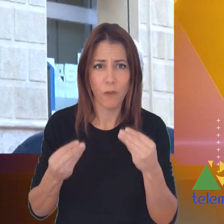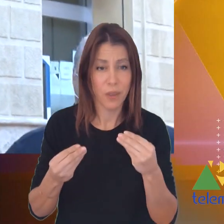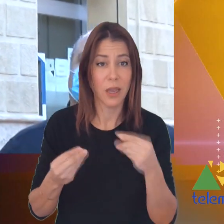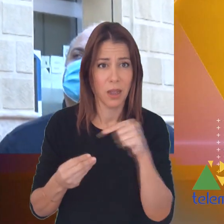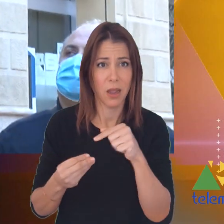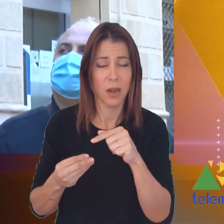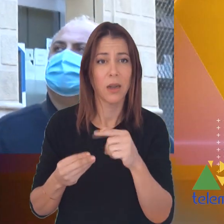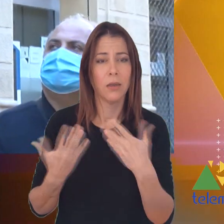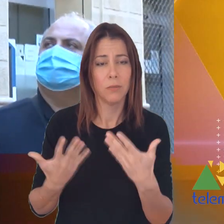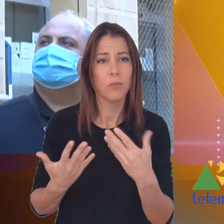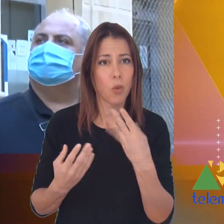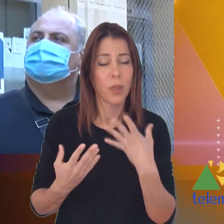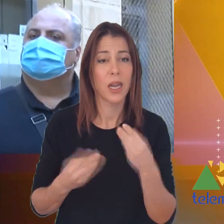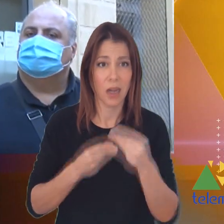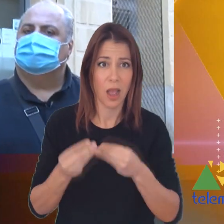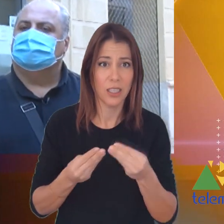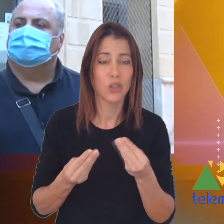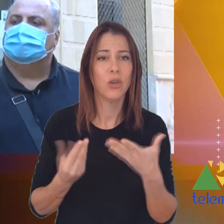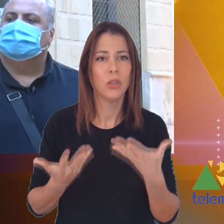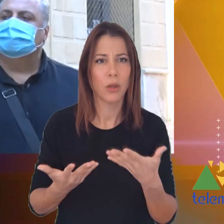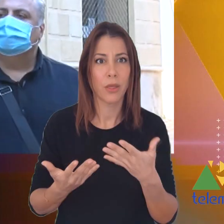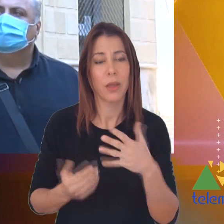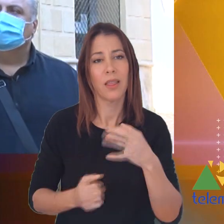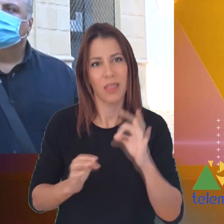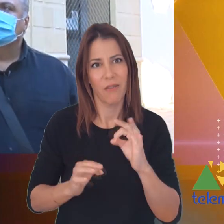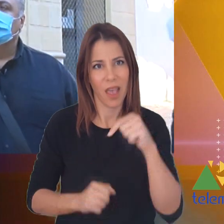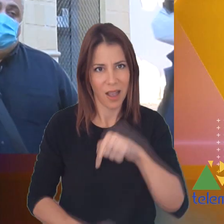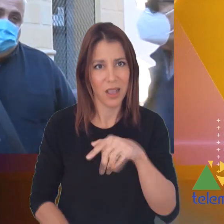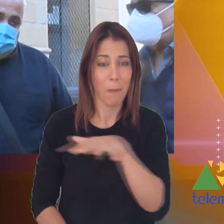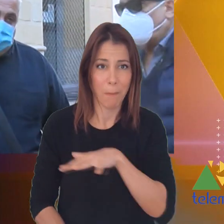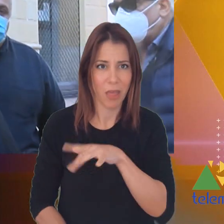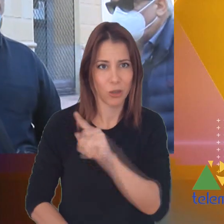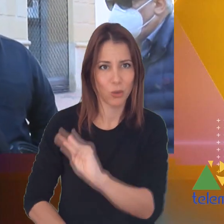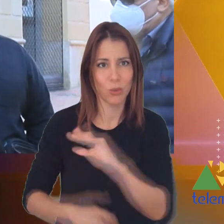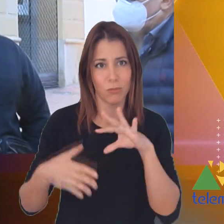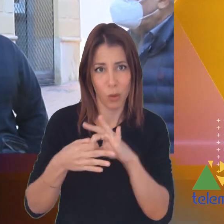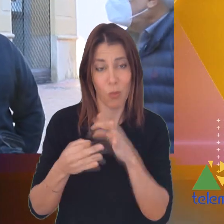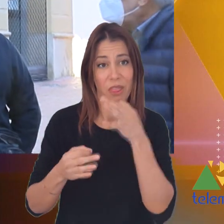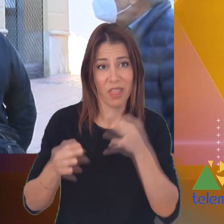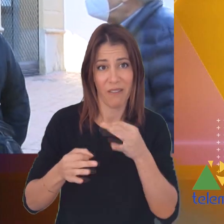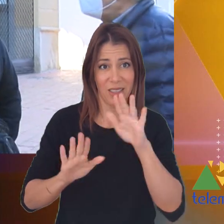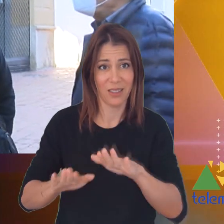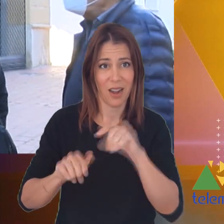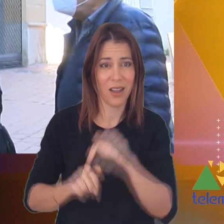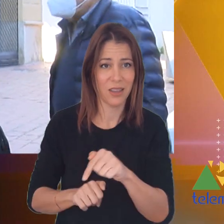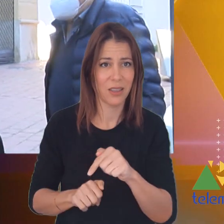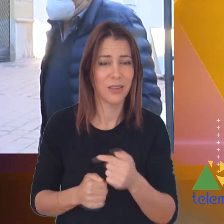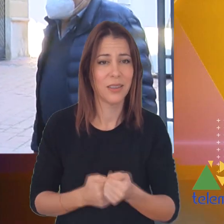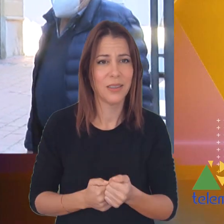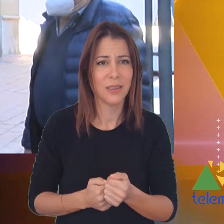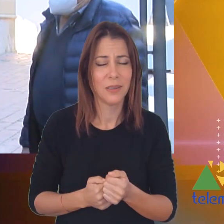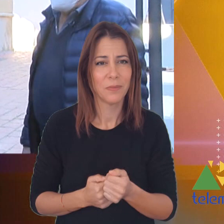de Burgos es un trabajo muy bien hecho y que está precisamente pues, en la plaza Javier de Burgos, que es donde debe estar. Pero donde no ha